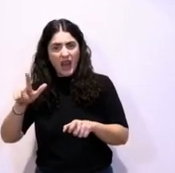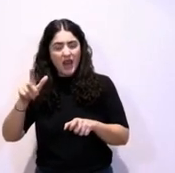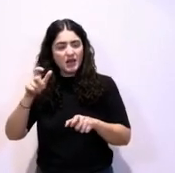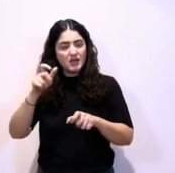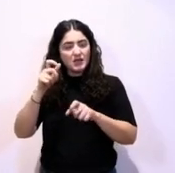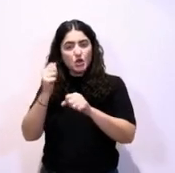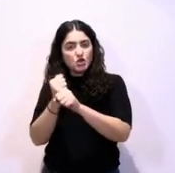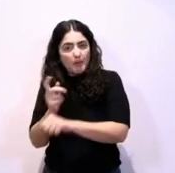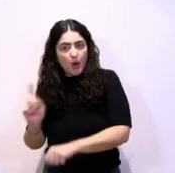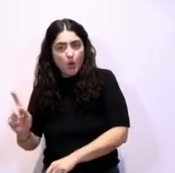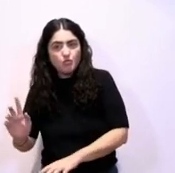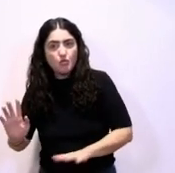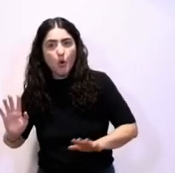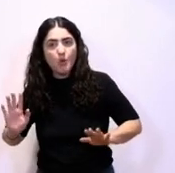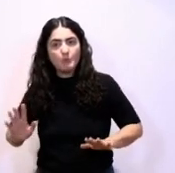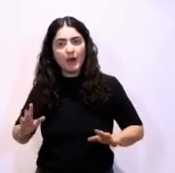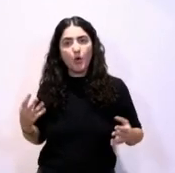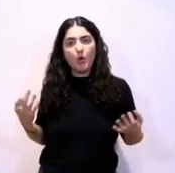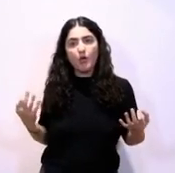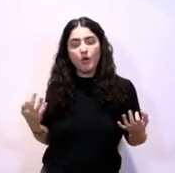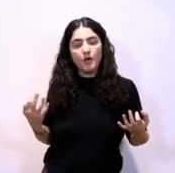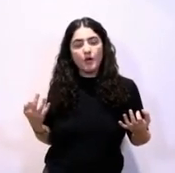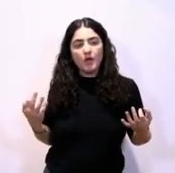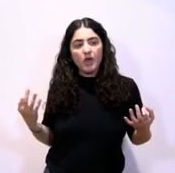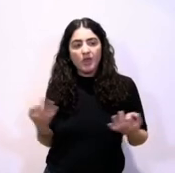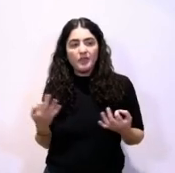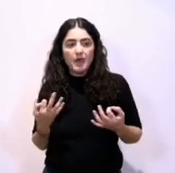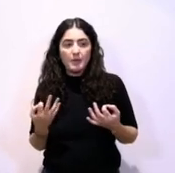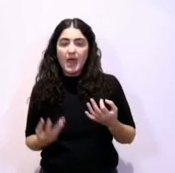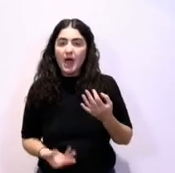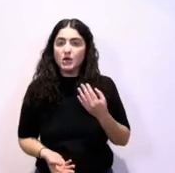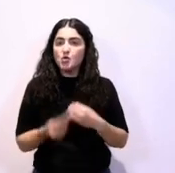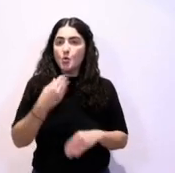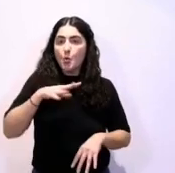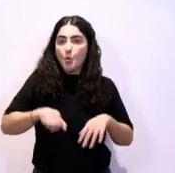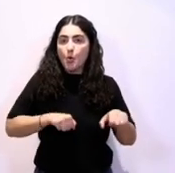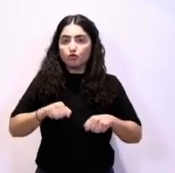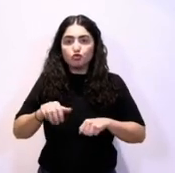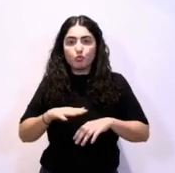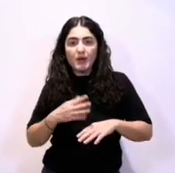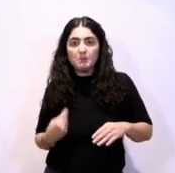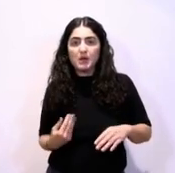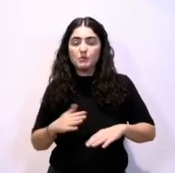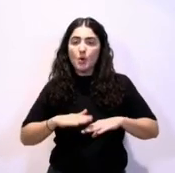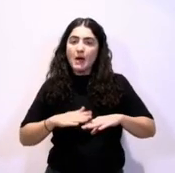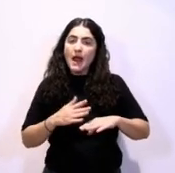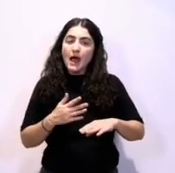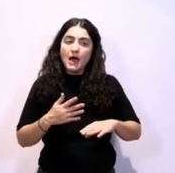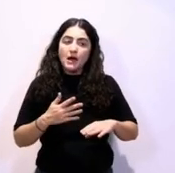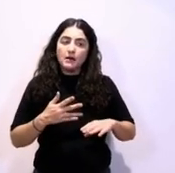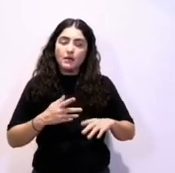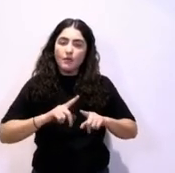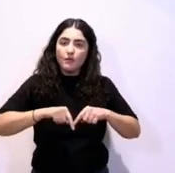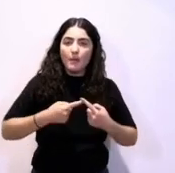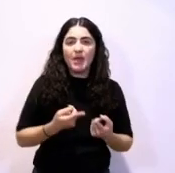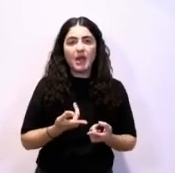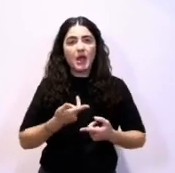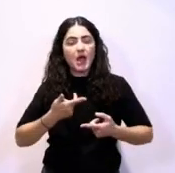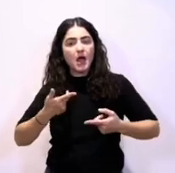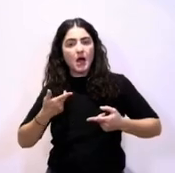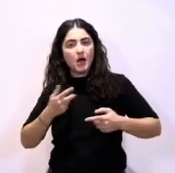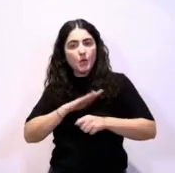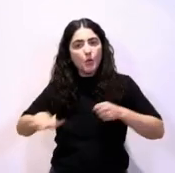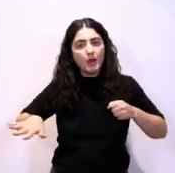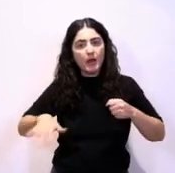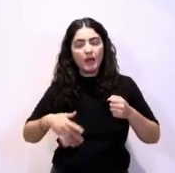trabajaban, pero que tenían que seguir consumiendo lo mismo para alimentarse a sí mismos y a sus familias, que tenían que pagar la luz igual o incluso